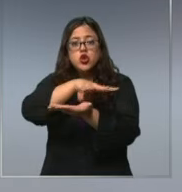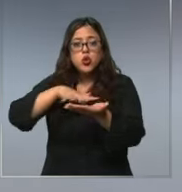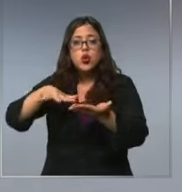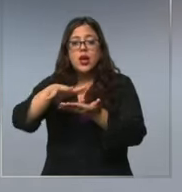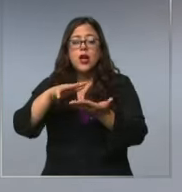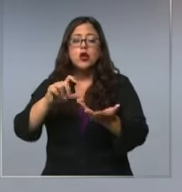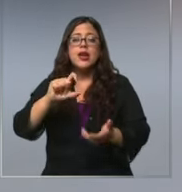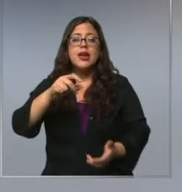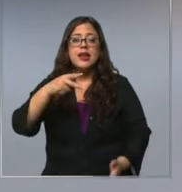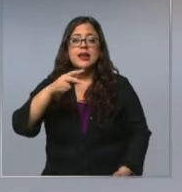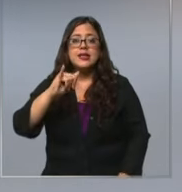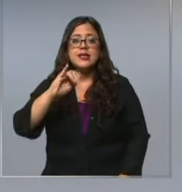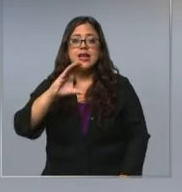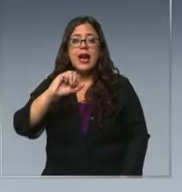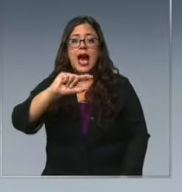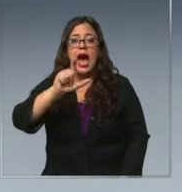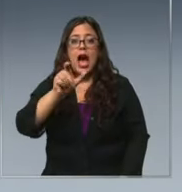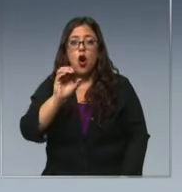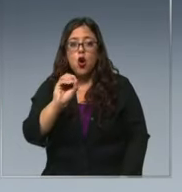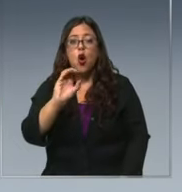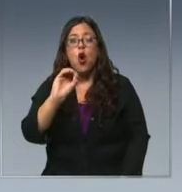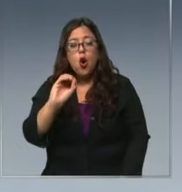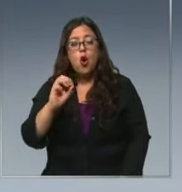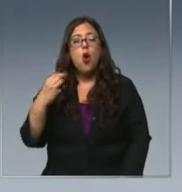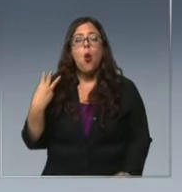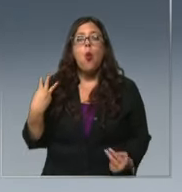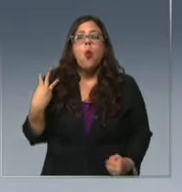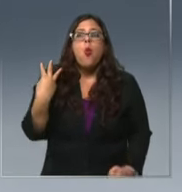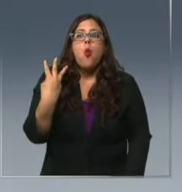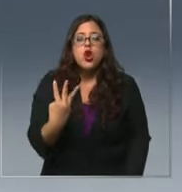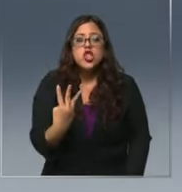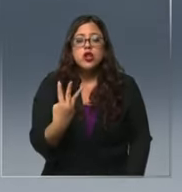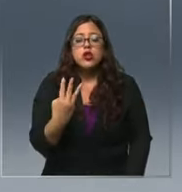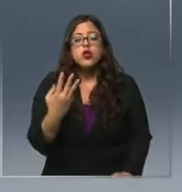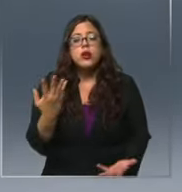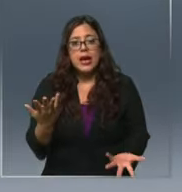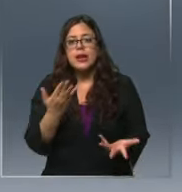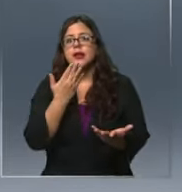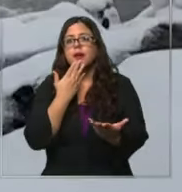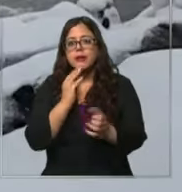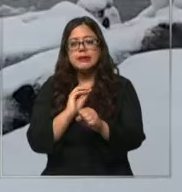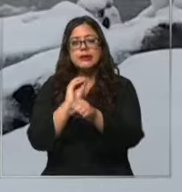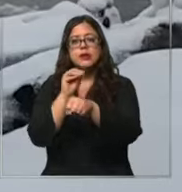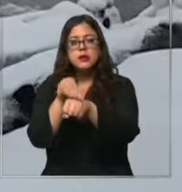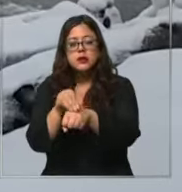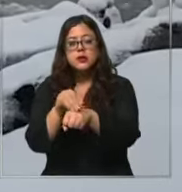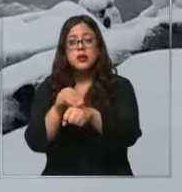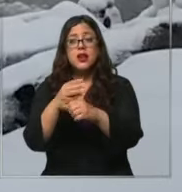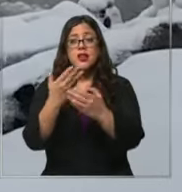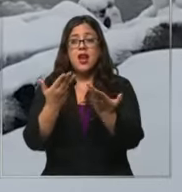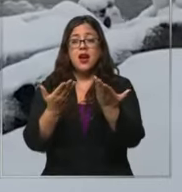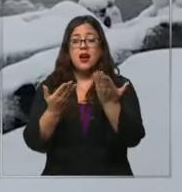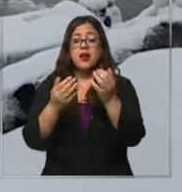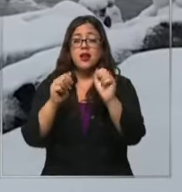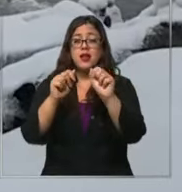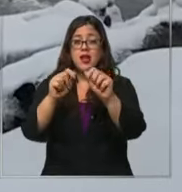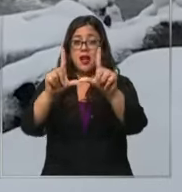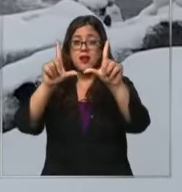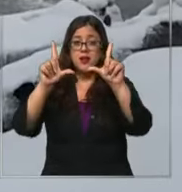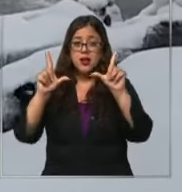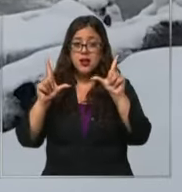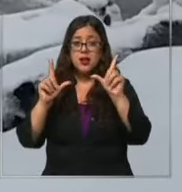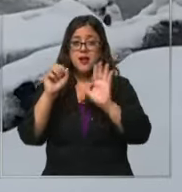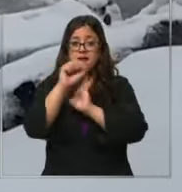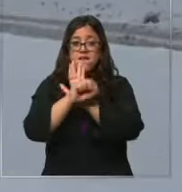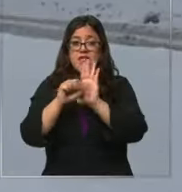caso de Chicago o de Washington, que están bajo alerta. Parte ahí de los registros que les mostraba, por